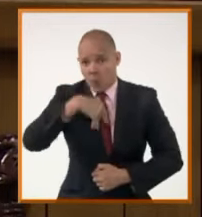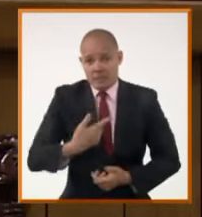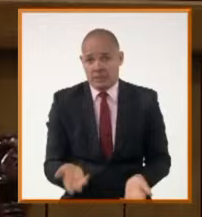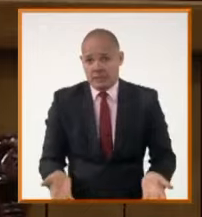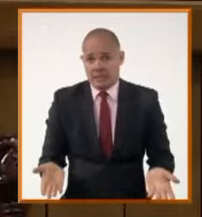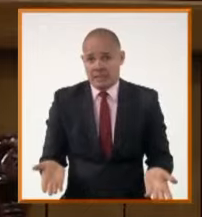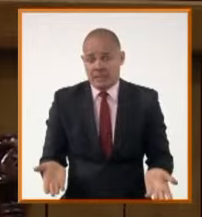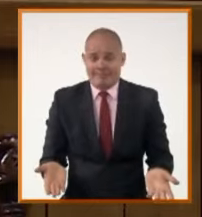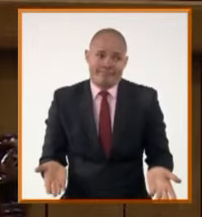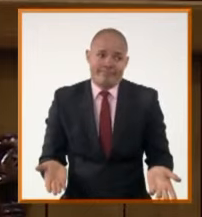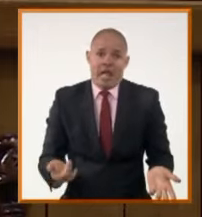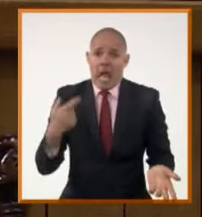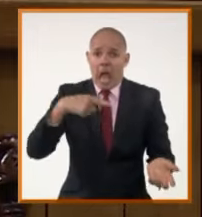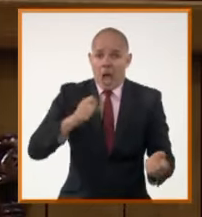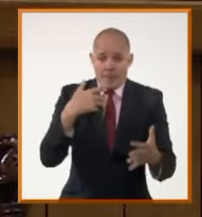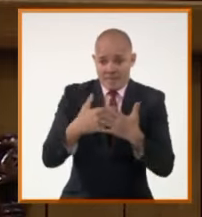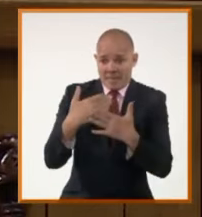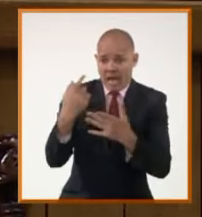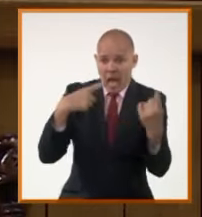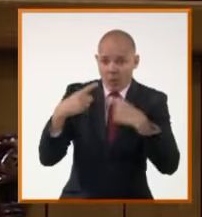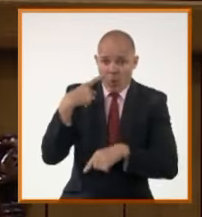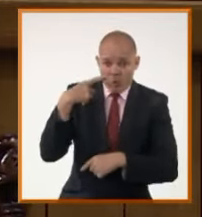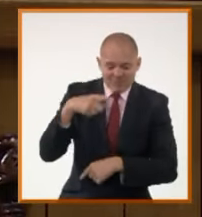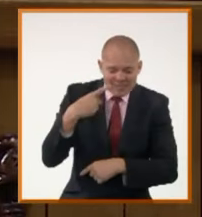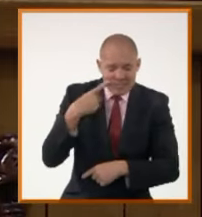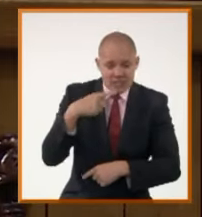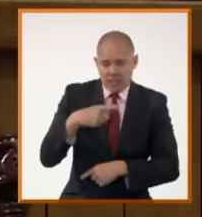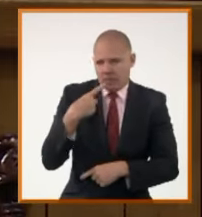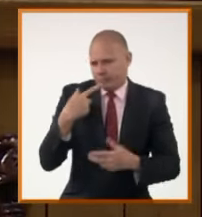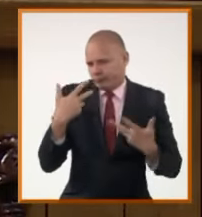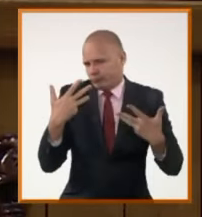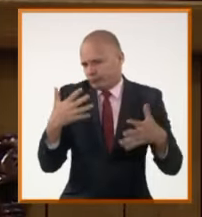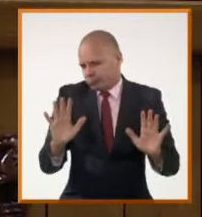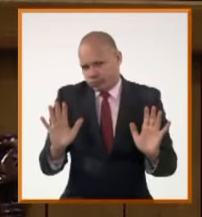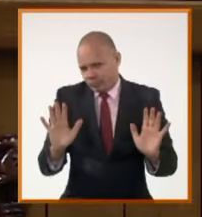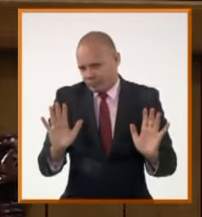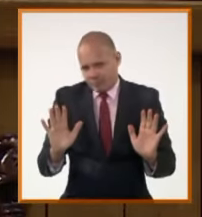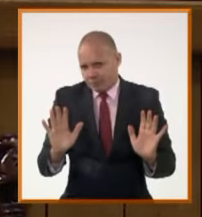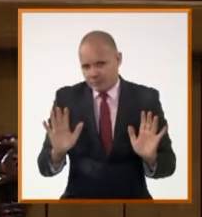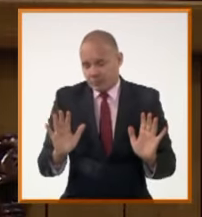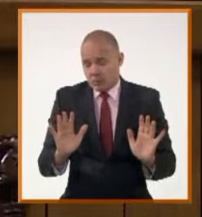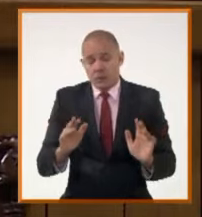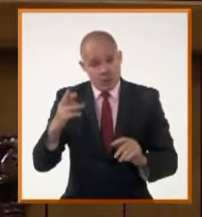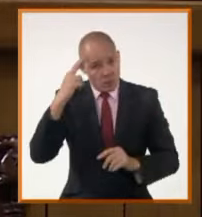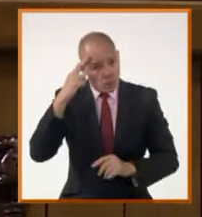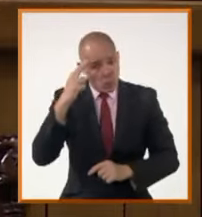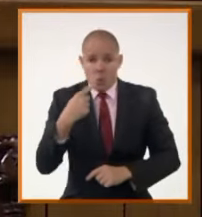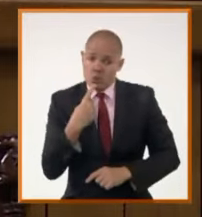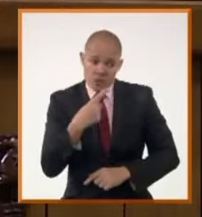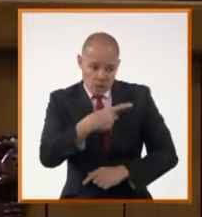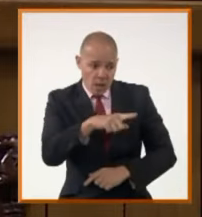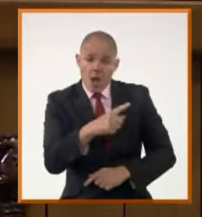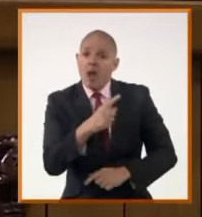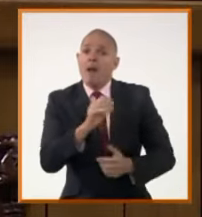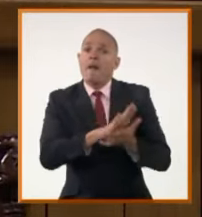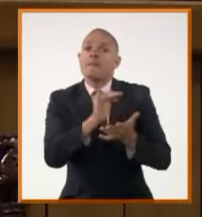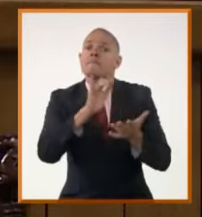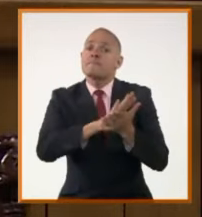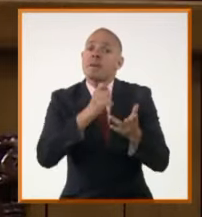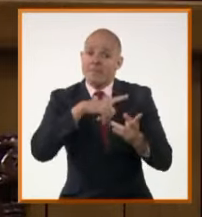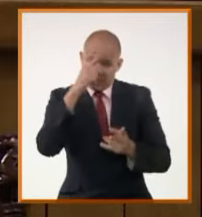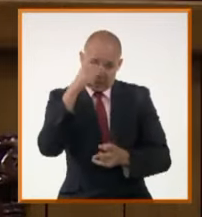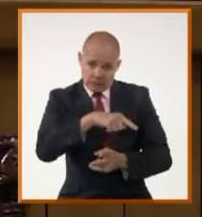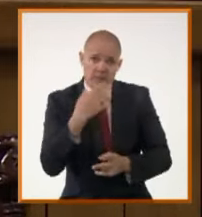han cometido barbaridades. Y hice ahorita la excepción a favor de las MIPYMES, la responsabilidad que asumimos